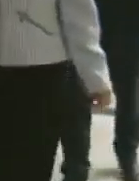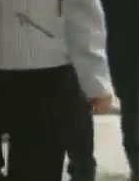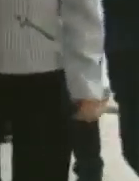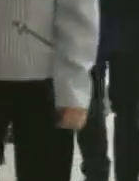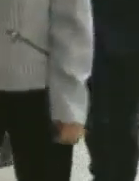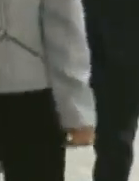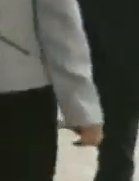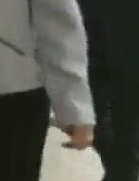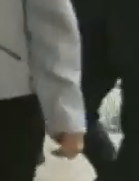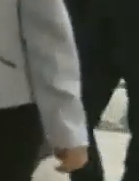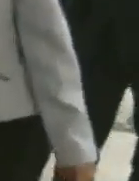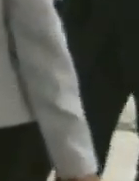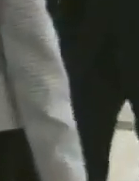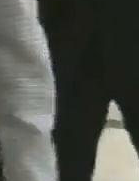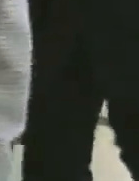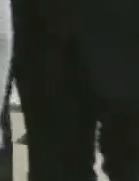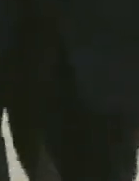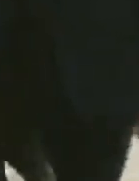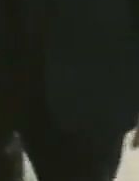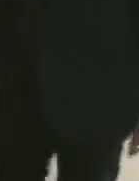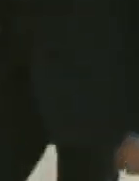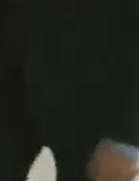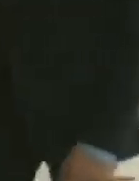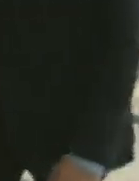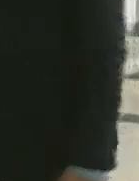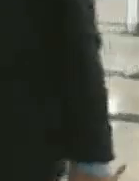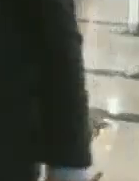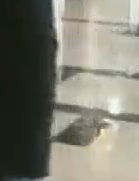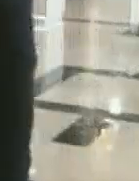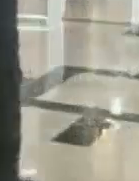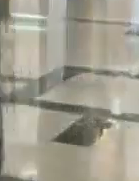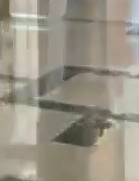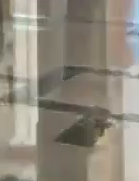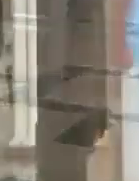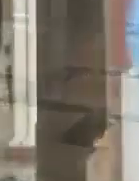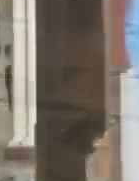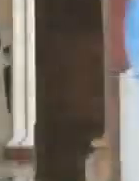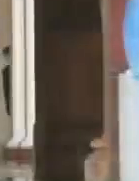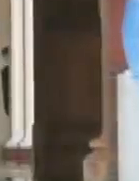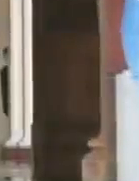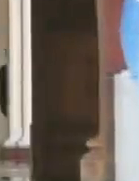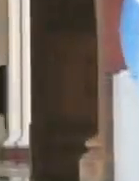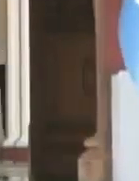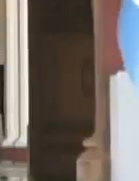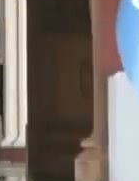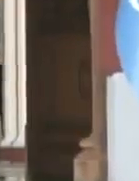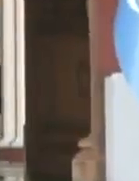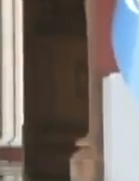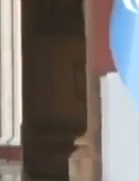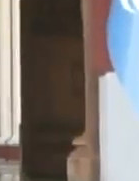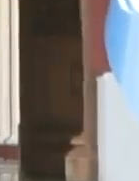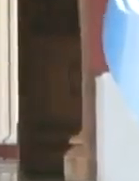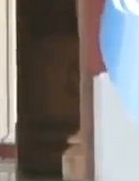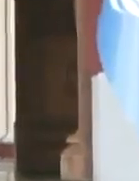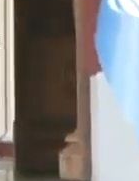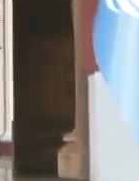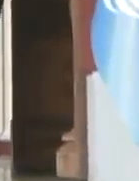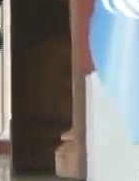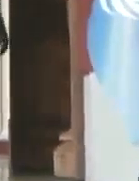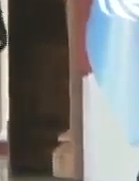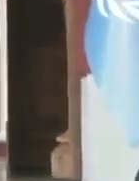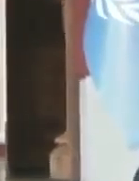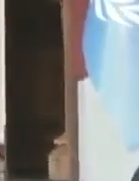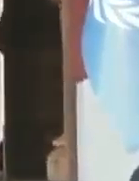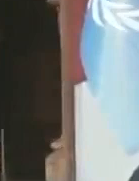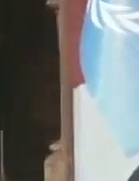1999 ha sido una reunión fructífera en el diálogo político institucional para seguir avanzando en el